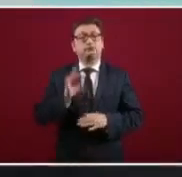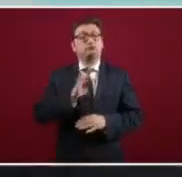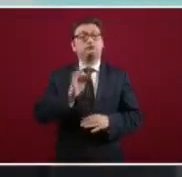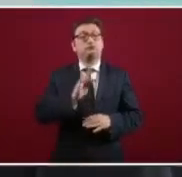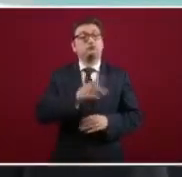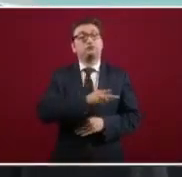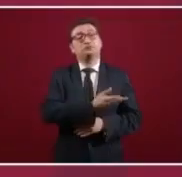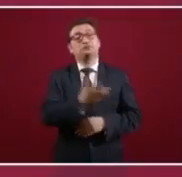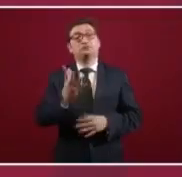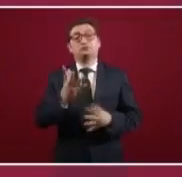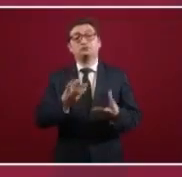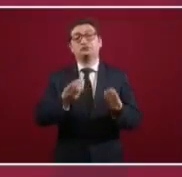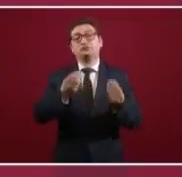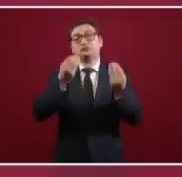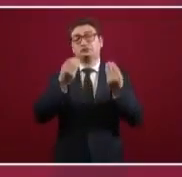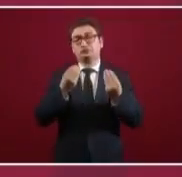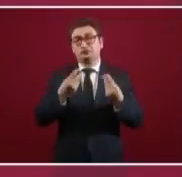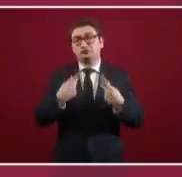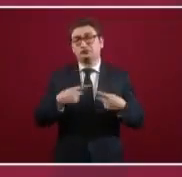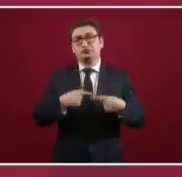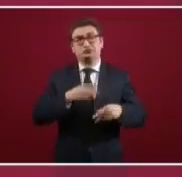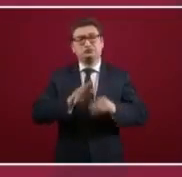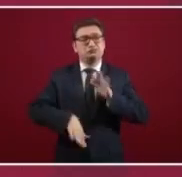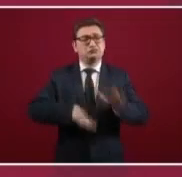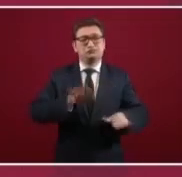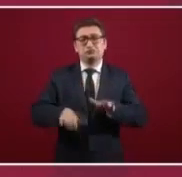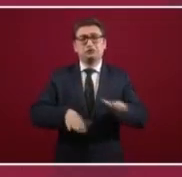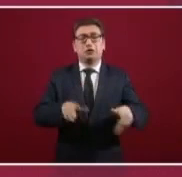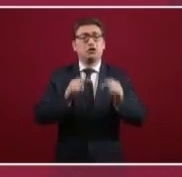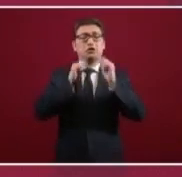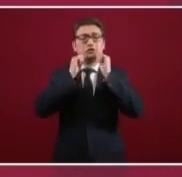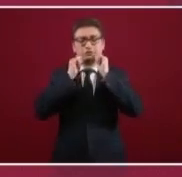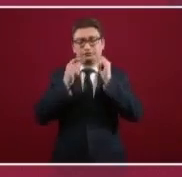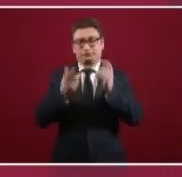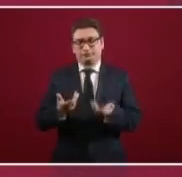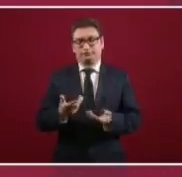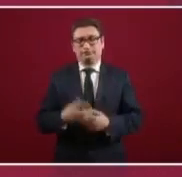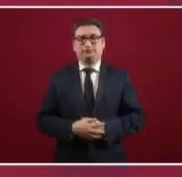la vida muchas personas